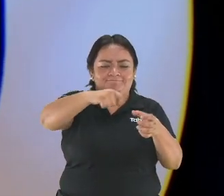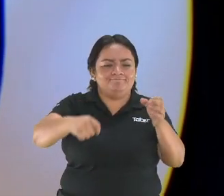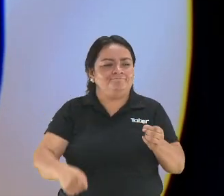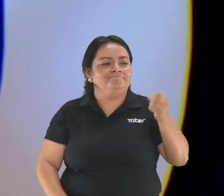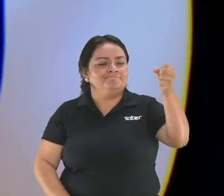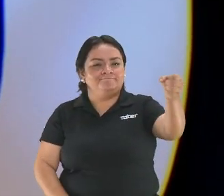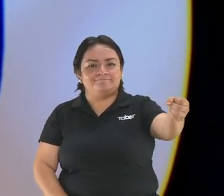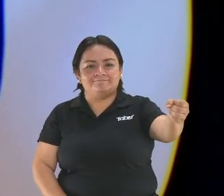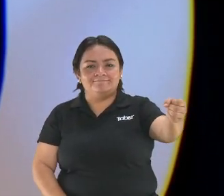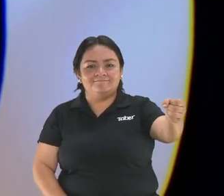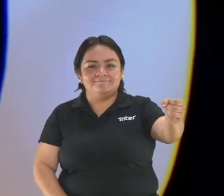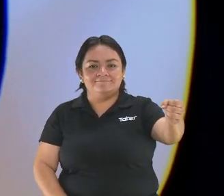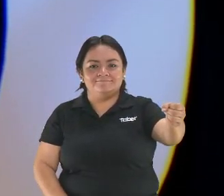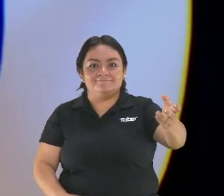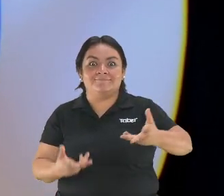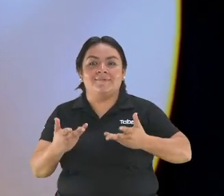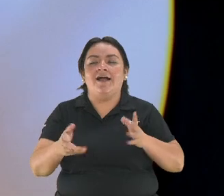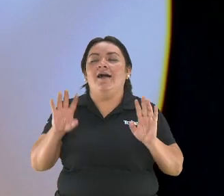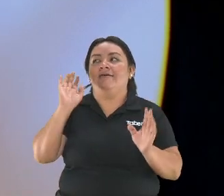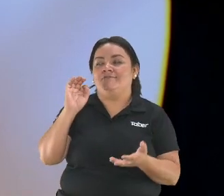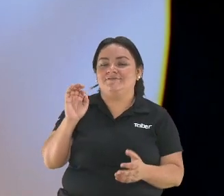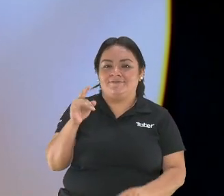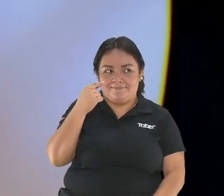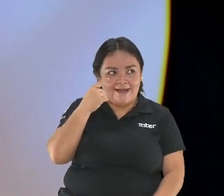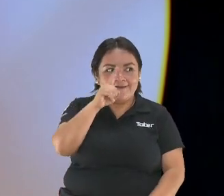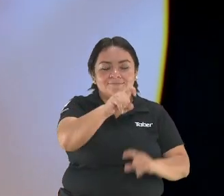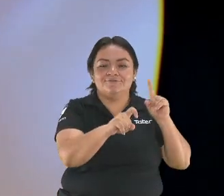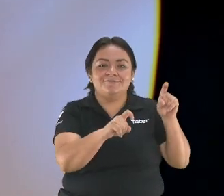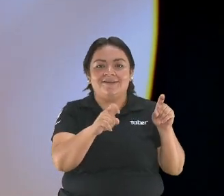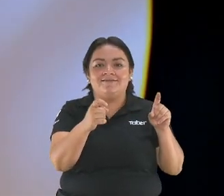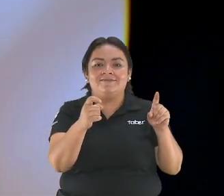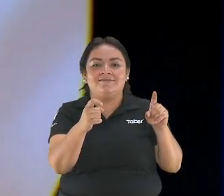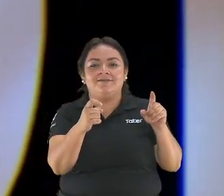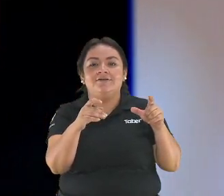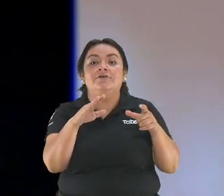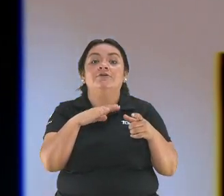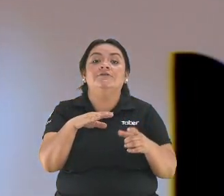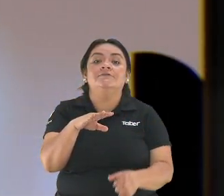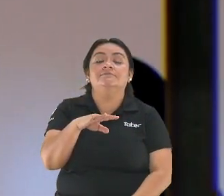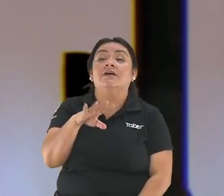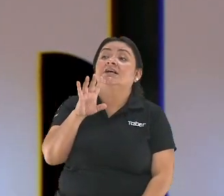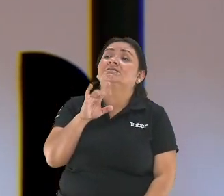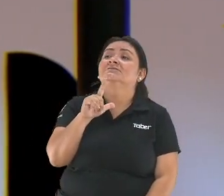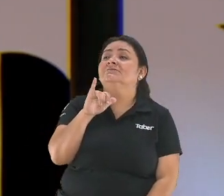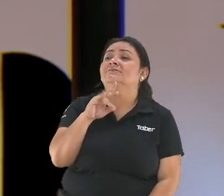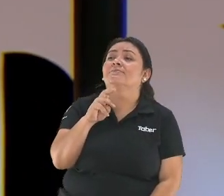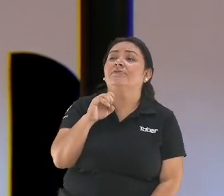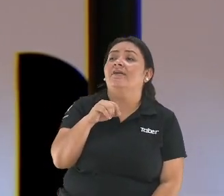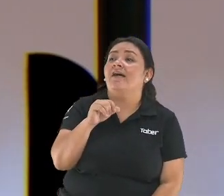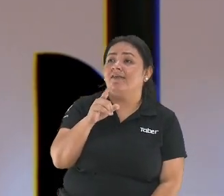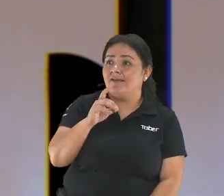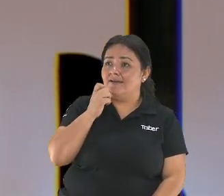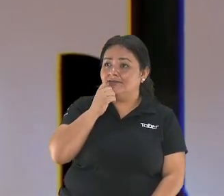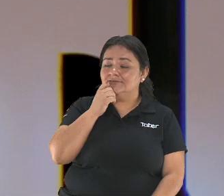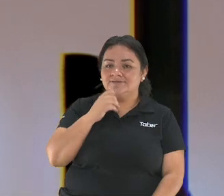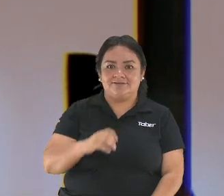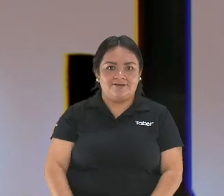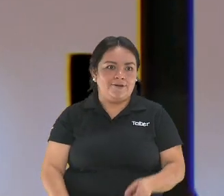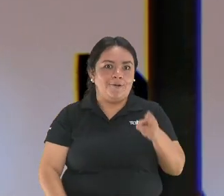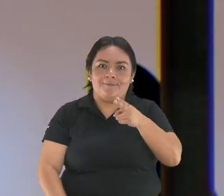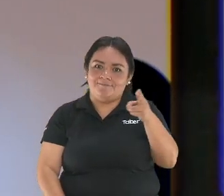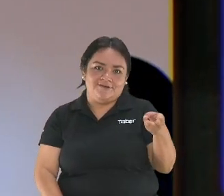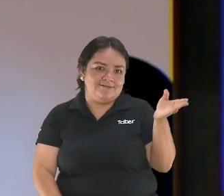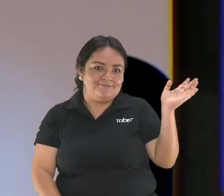encima hay pastor vaya a preguntar para los restaurantes tiene limonada con perejil con albahaca y en lo mismo